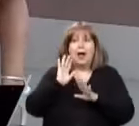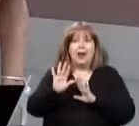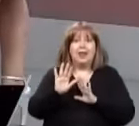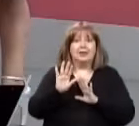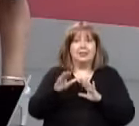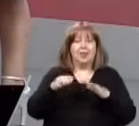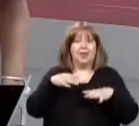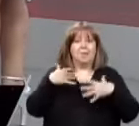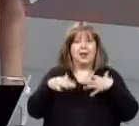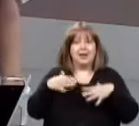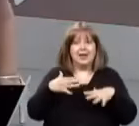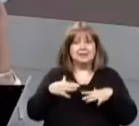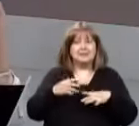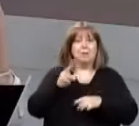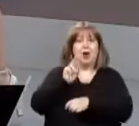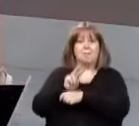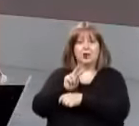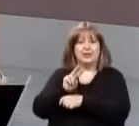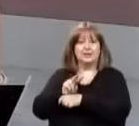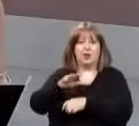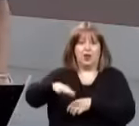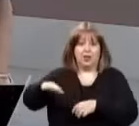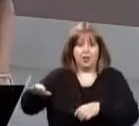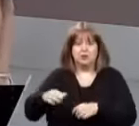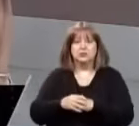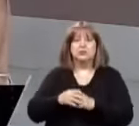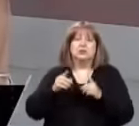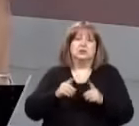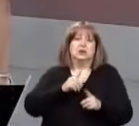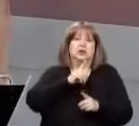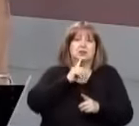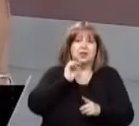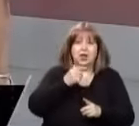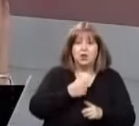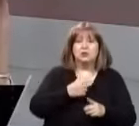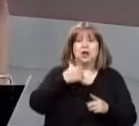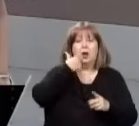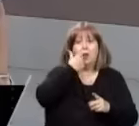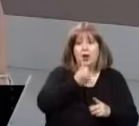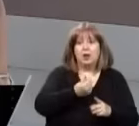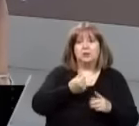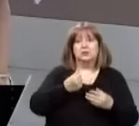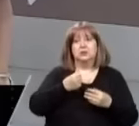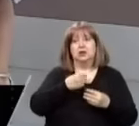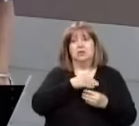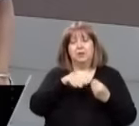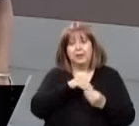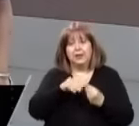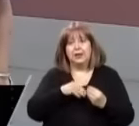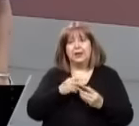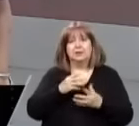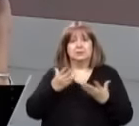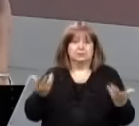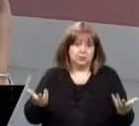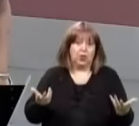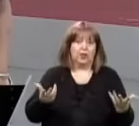están en el Congreso y demás deben ser padres, abuelos, deben ser tíos, deben tener también, y tienen que sentir de una manera. Y aparte porque representan el pueblo,